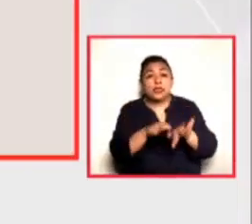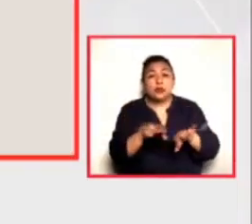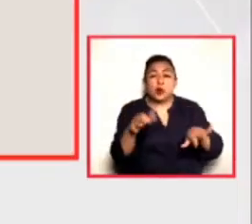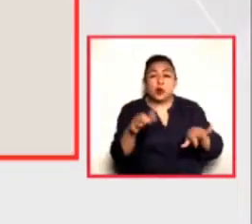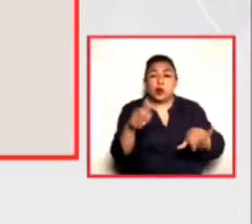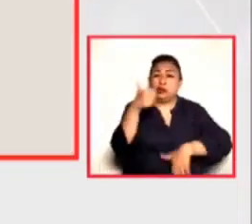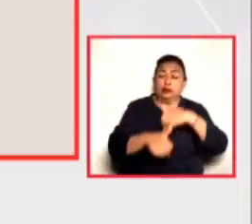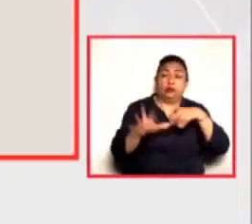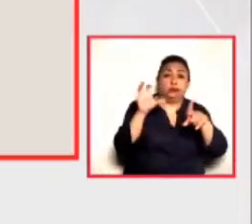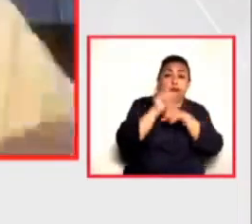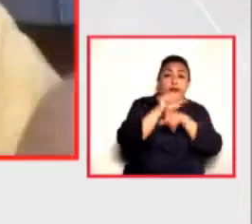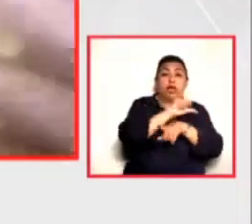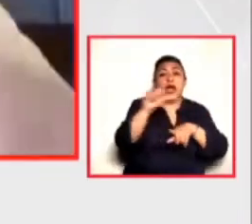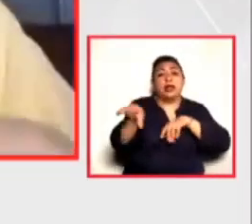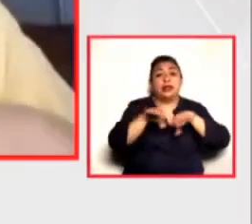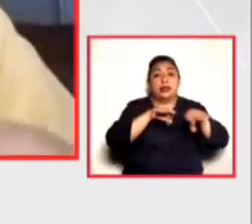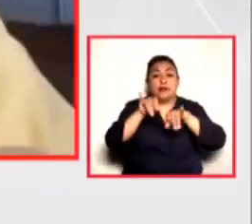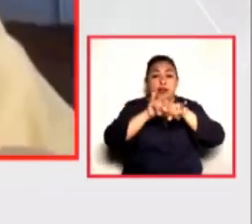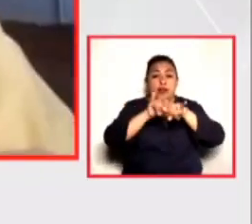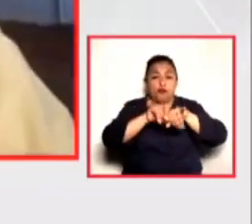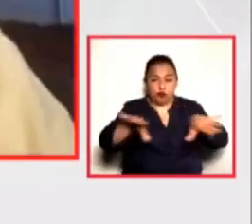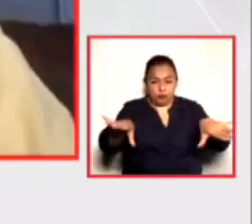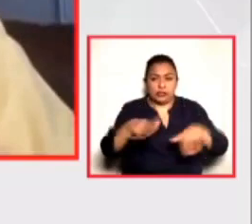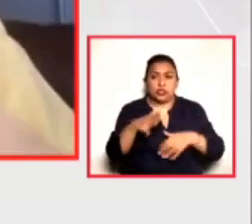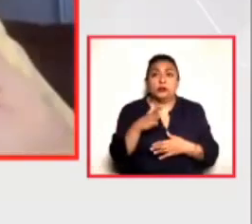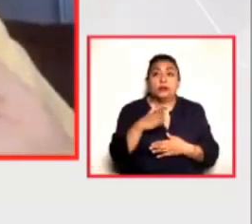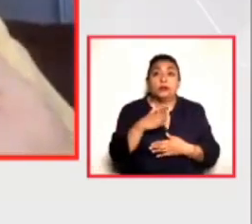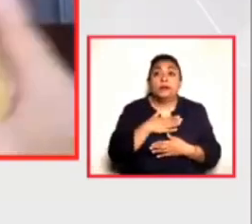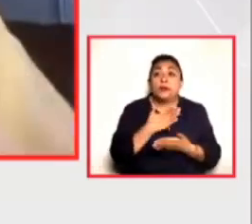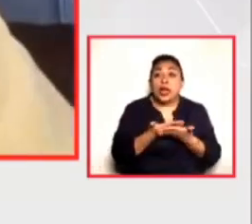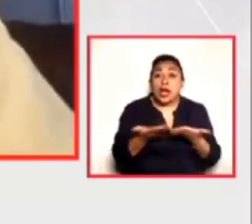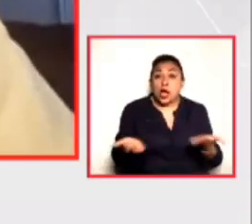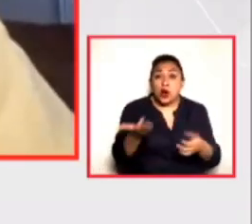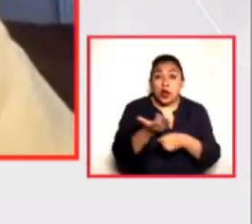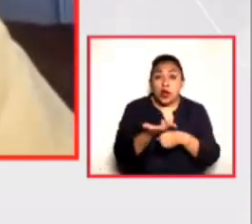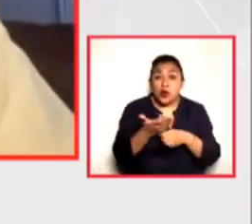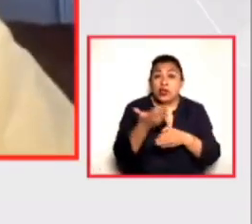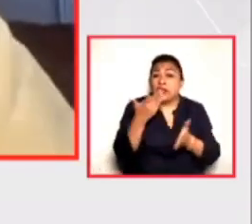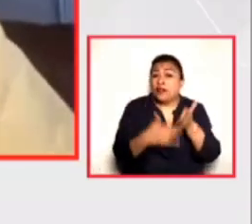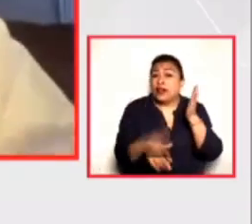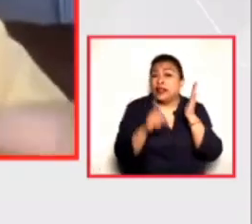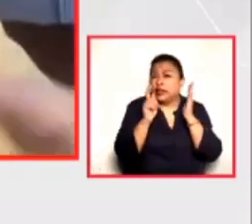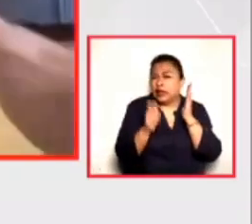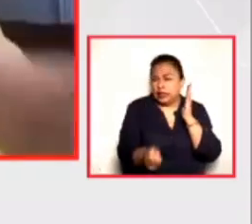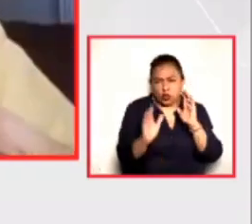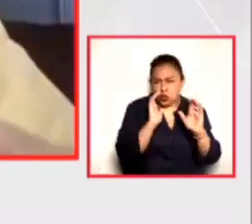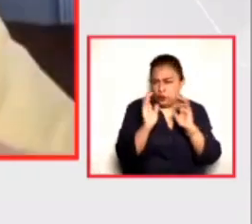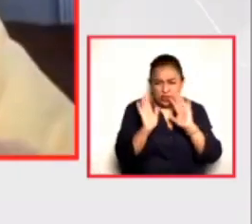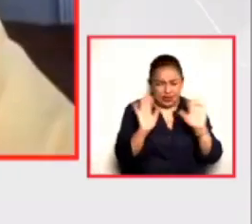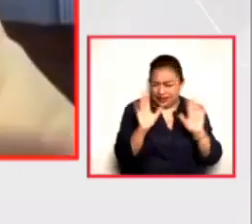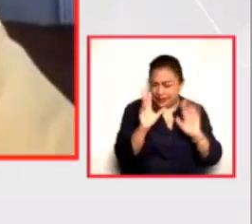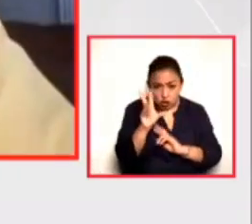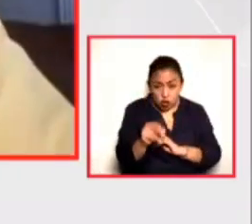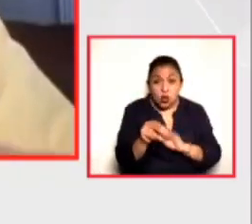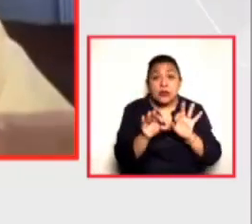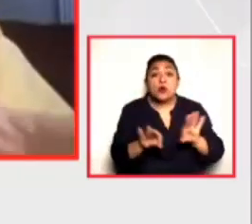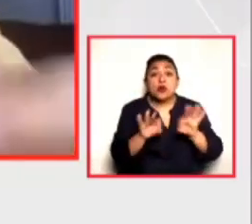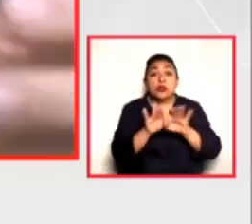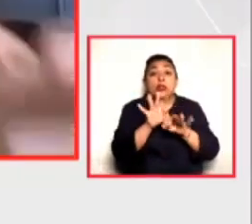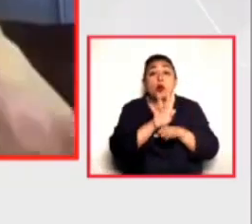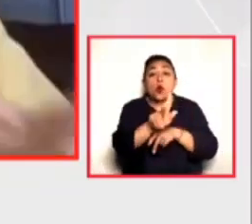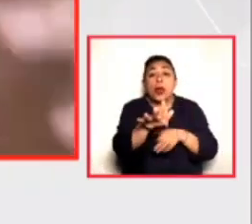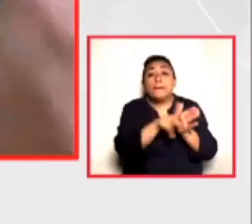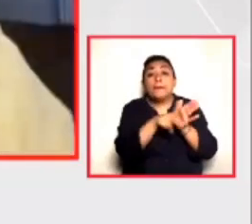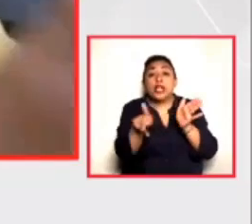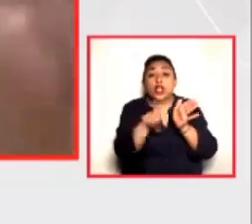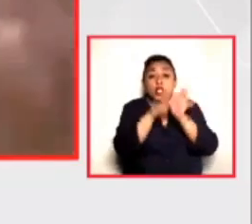la labor de informar. Lo que nos está haciendo falta no es tanto la comunicación, sino el periodismo de calidad. Es